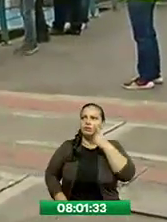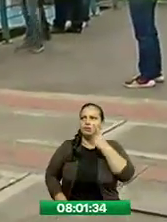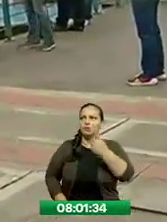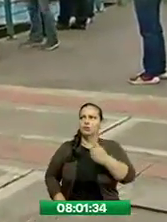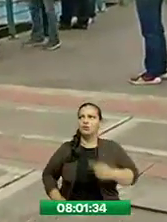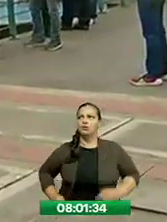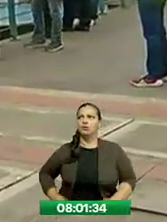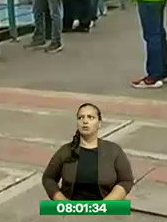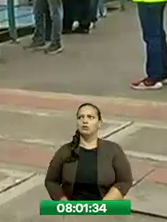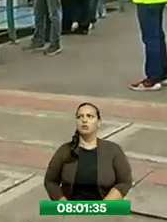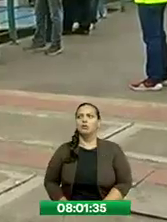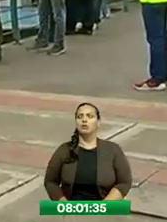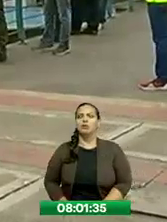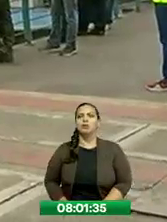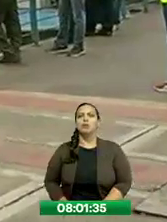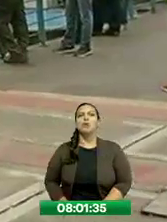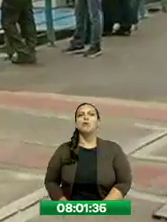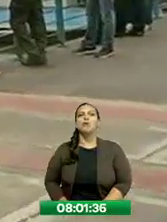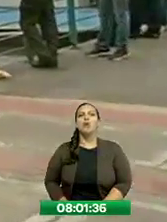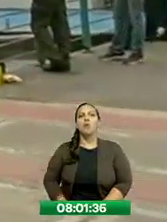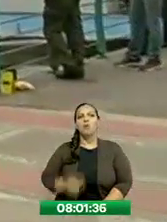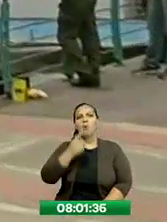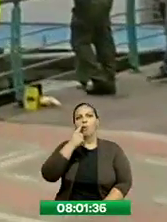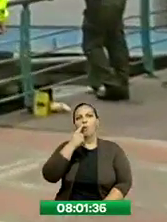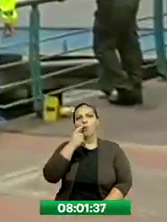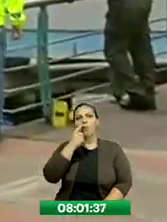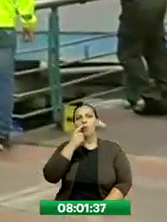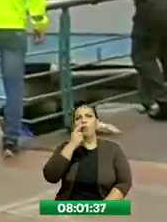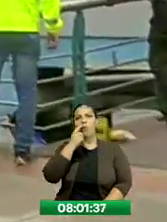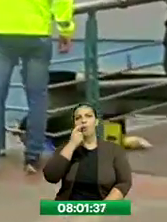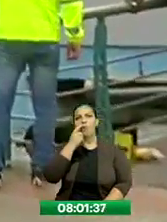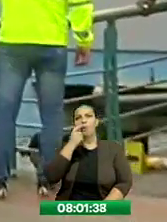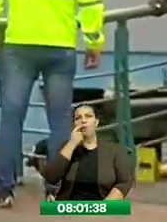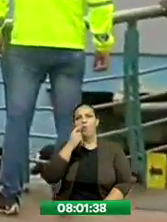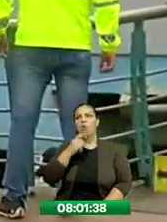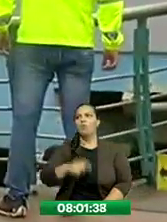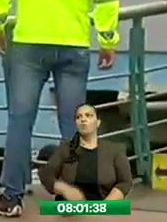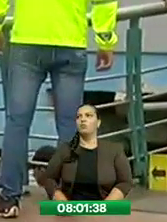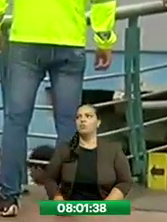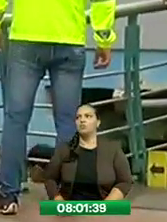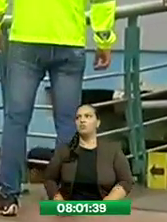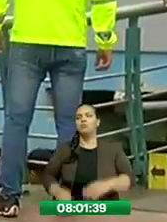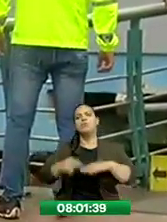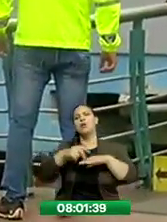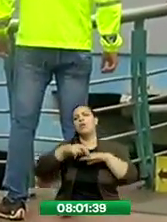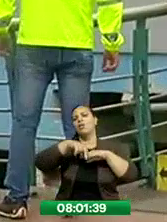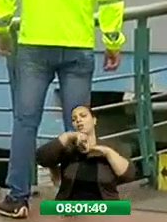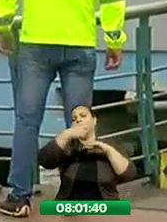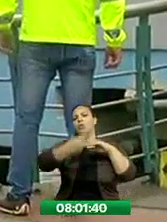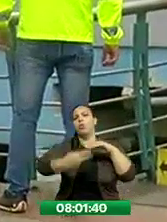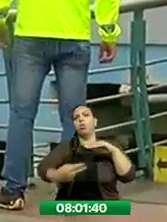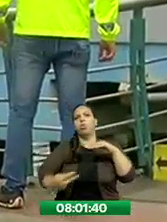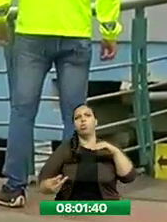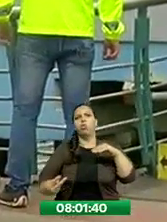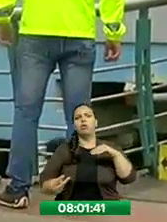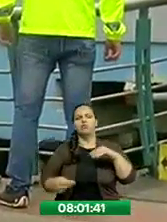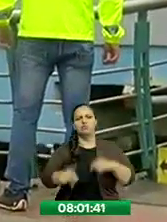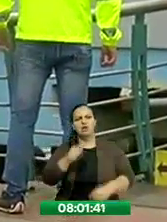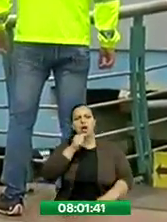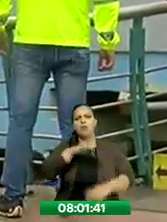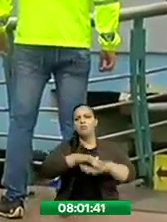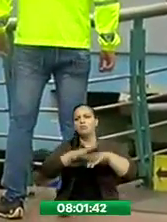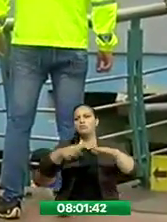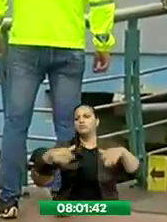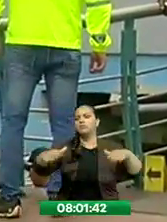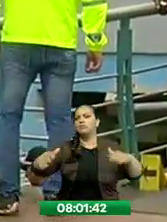el retiro de un cuerpo de un ciudadano que cayó al estero. Lo primero que se comenta, según las versiones de los habitantes